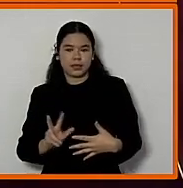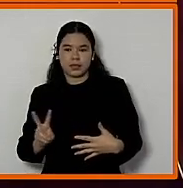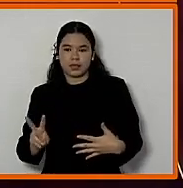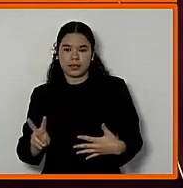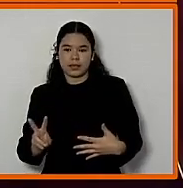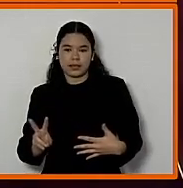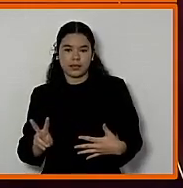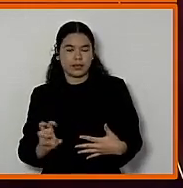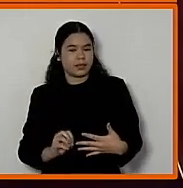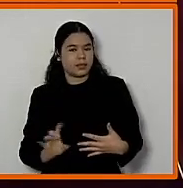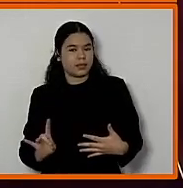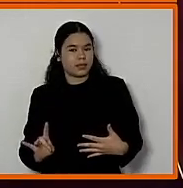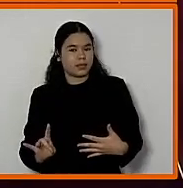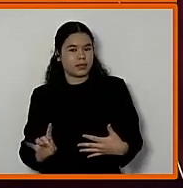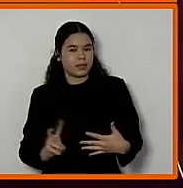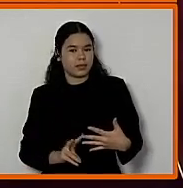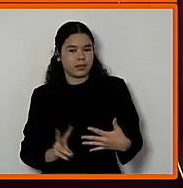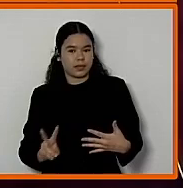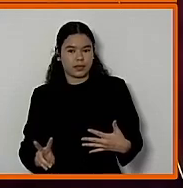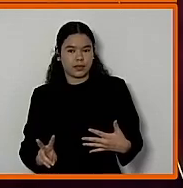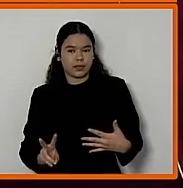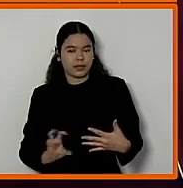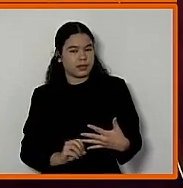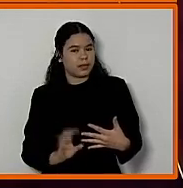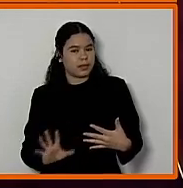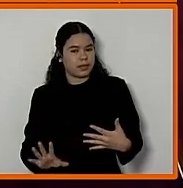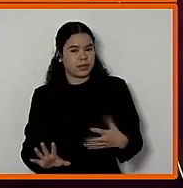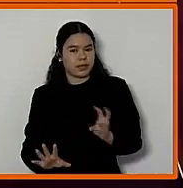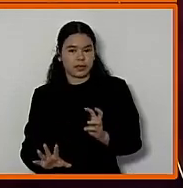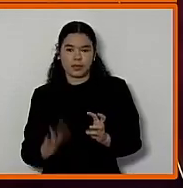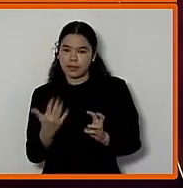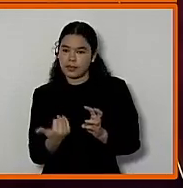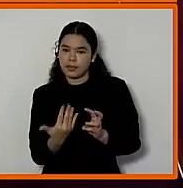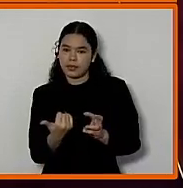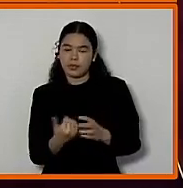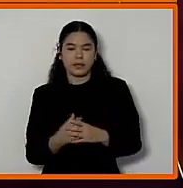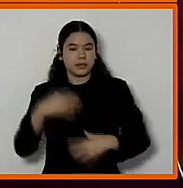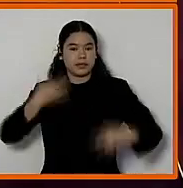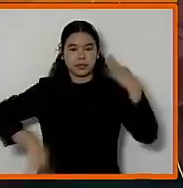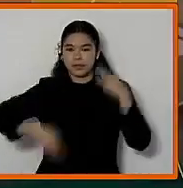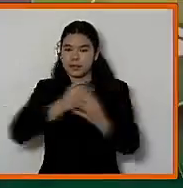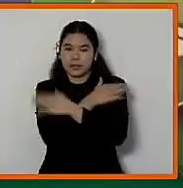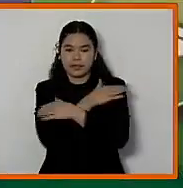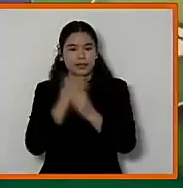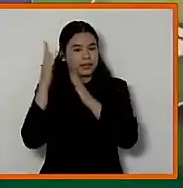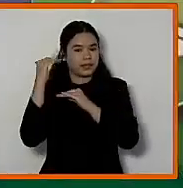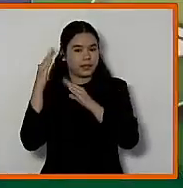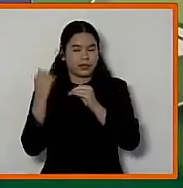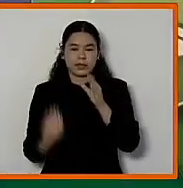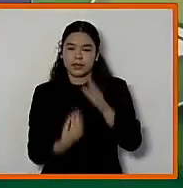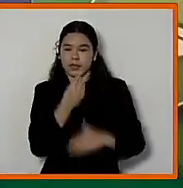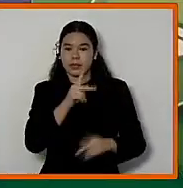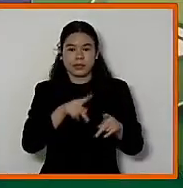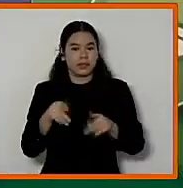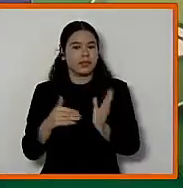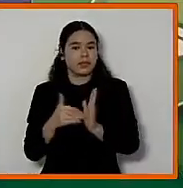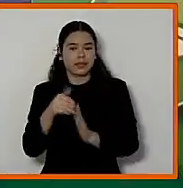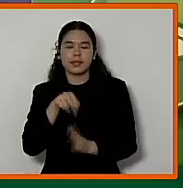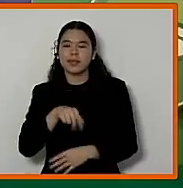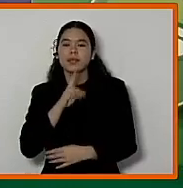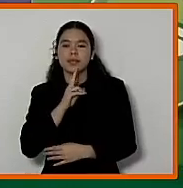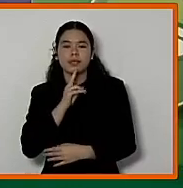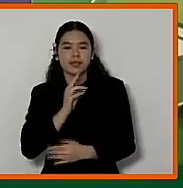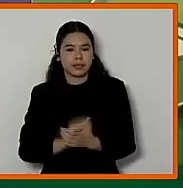32, 08, 22, 05, 15. Felicidades, espero que tengamos nuevo millonario en